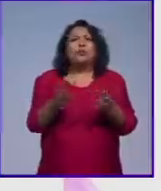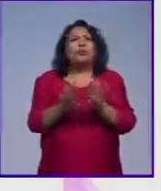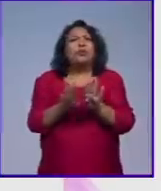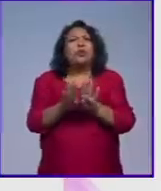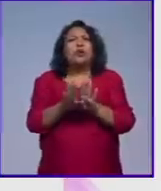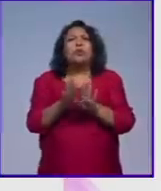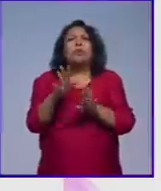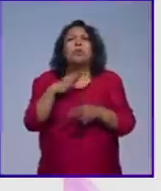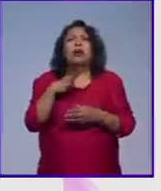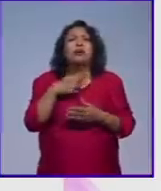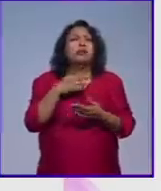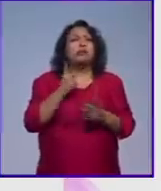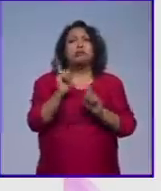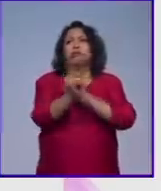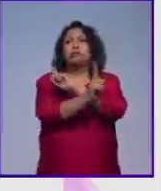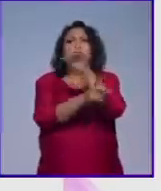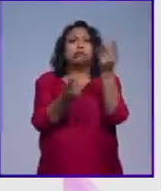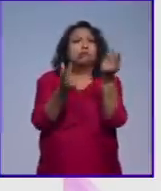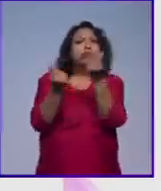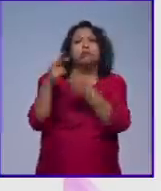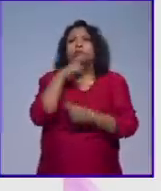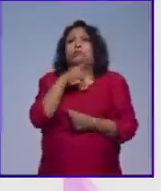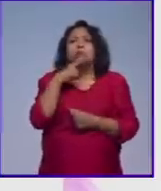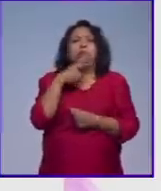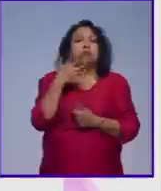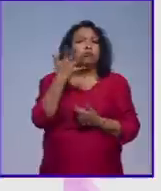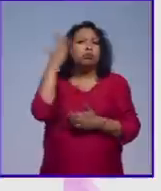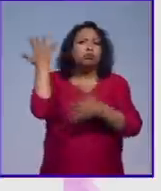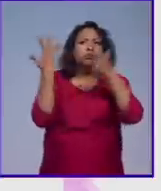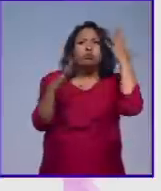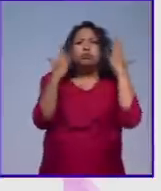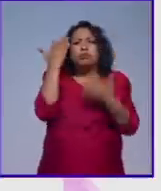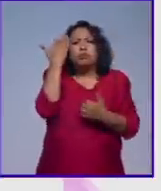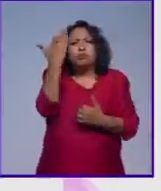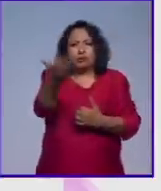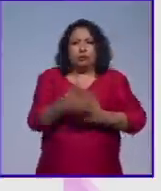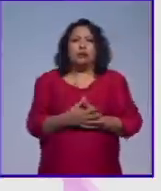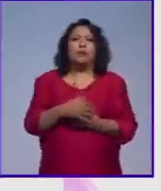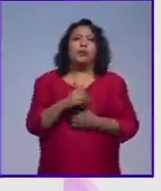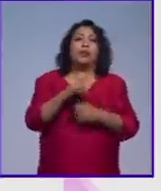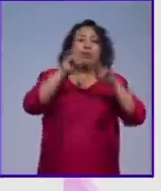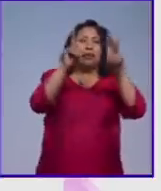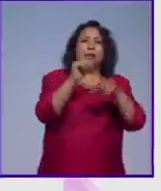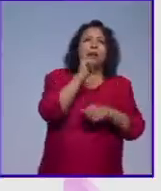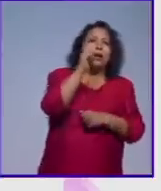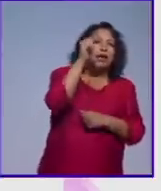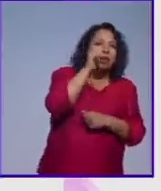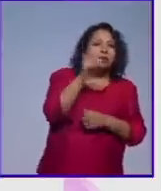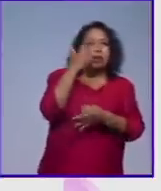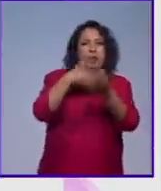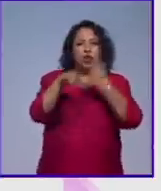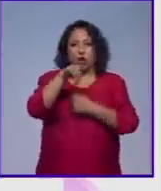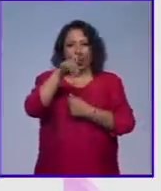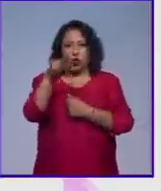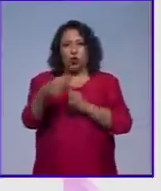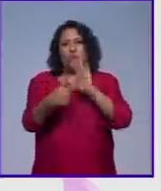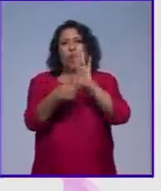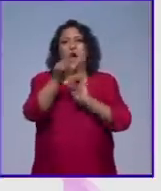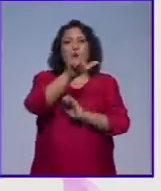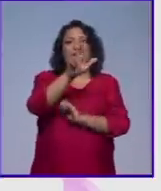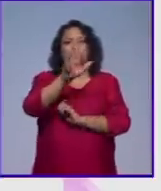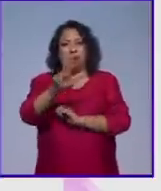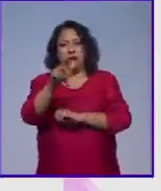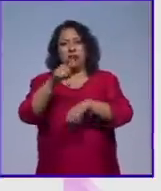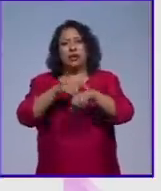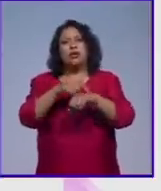que estamos corriendo de un lado al otro, que se nos va la vida. Nada siempre, todo nunca se presenta lunes y martes